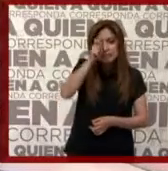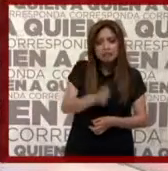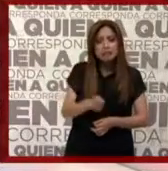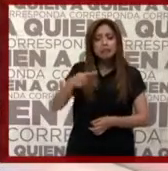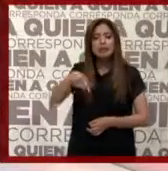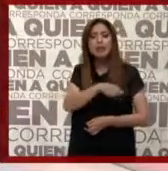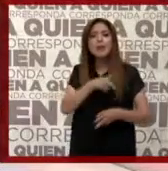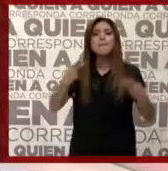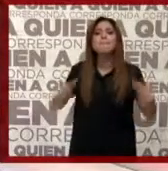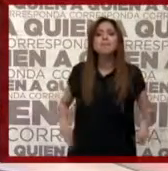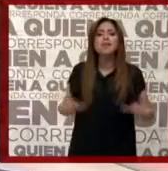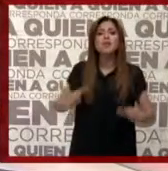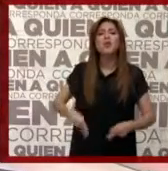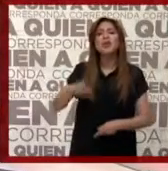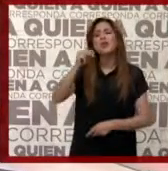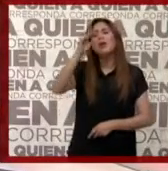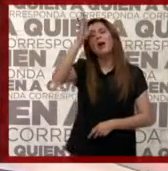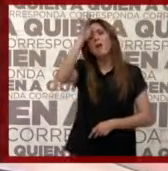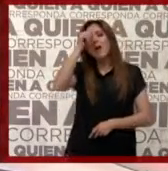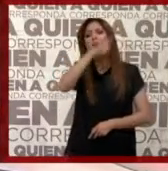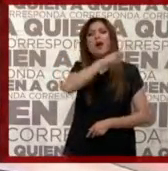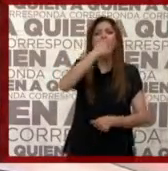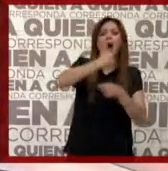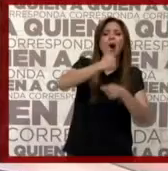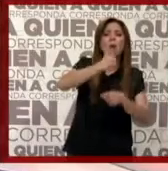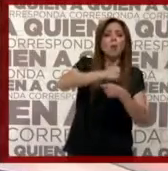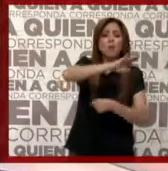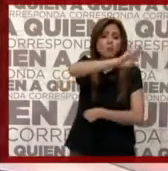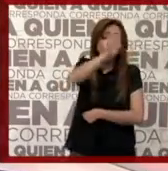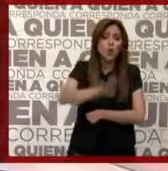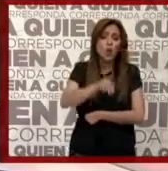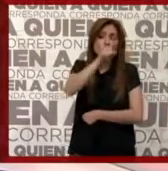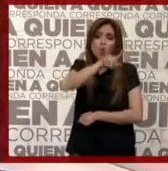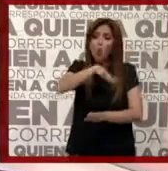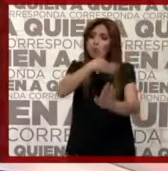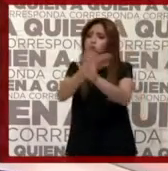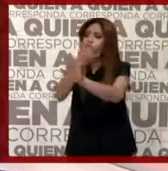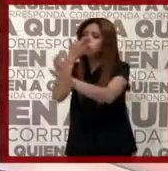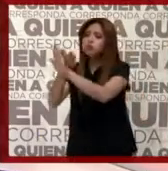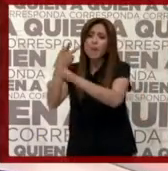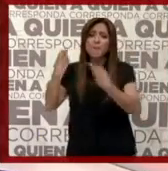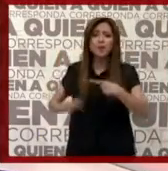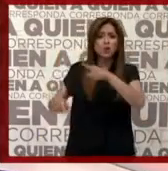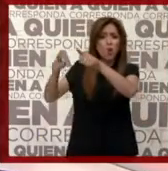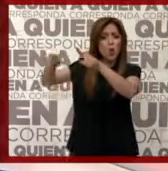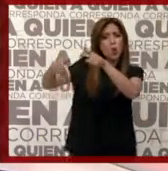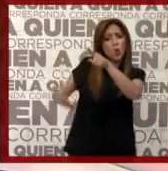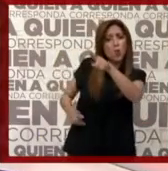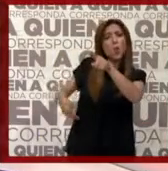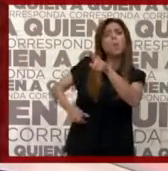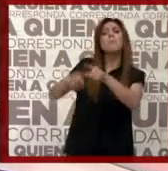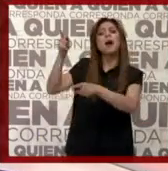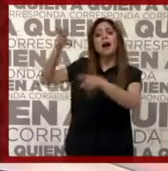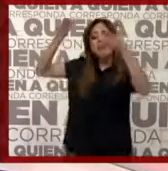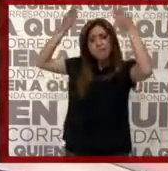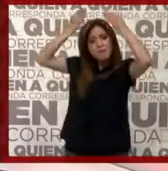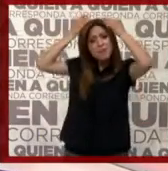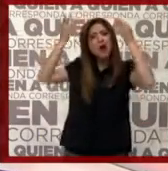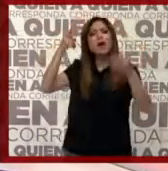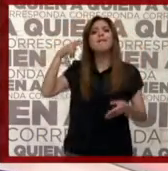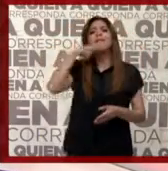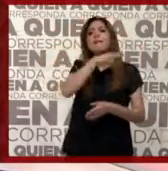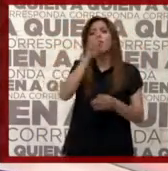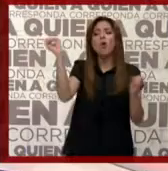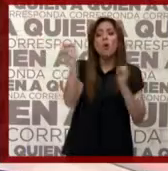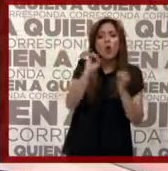negación a que se te fue el abuelo y que es acusar a todo mundo que por culpa de es que la enfermedad no trajo rápida inyección y el